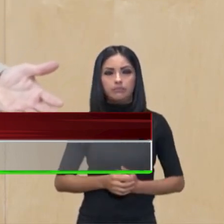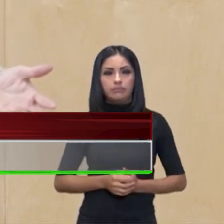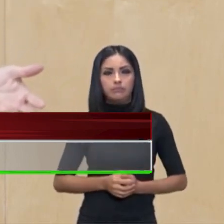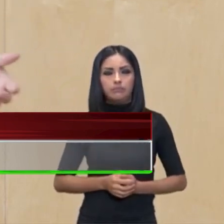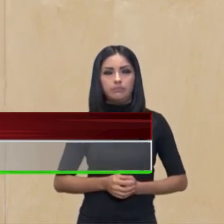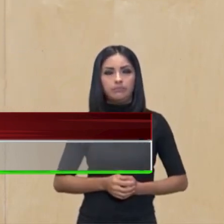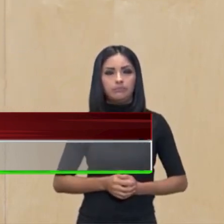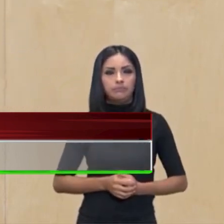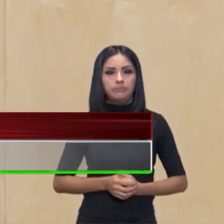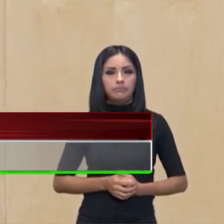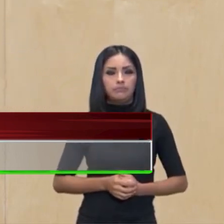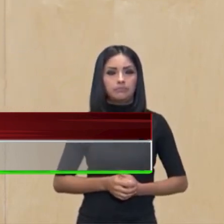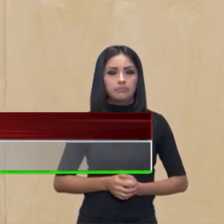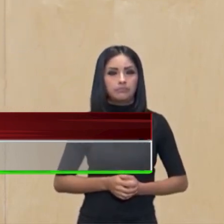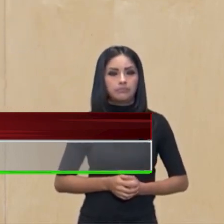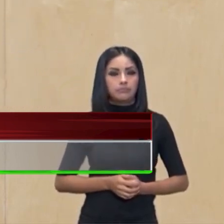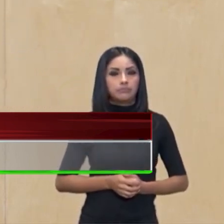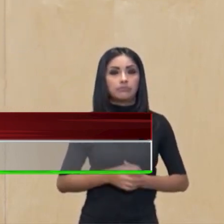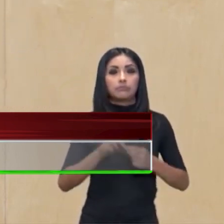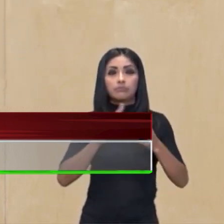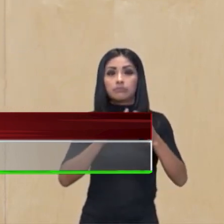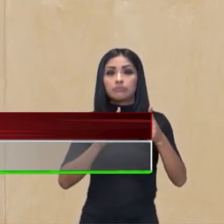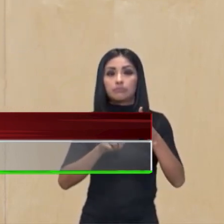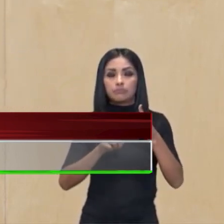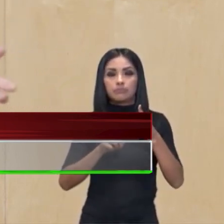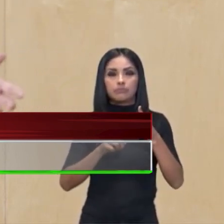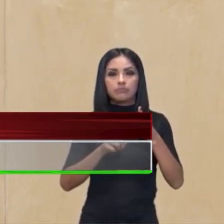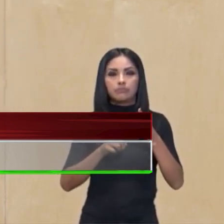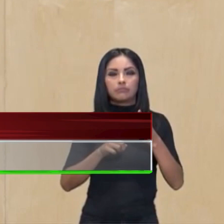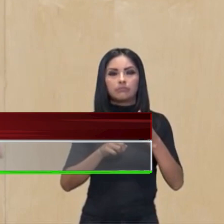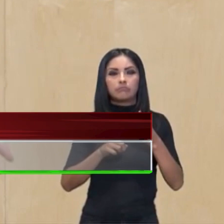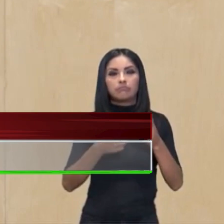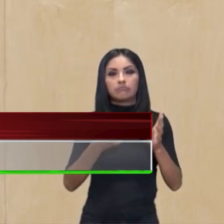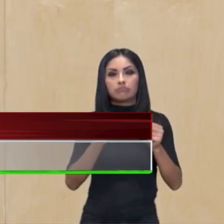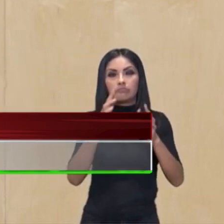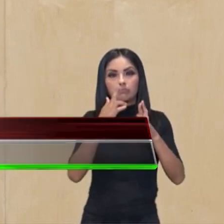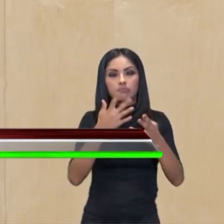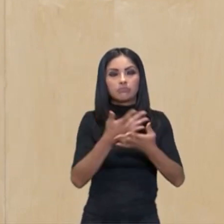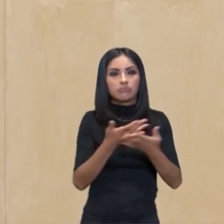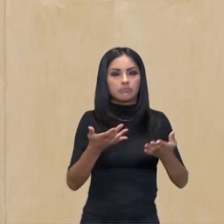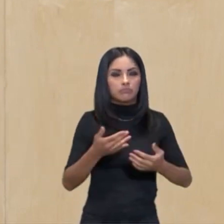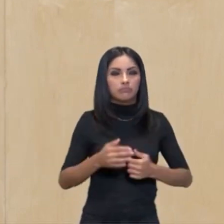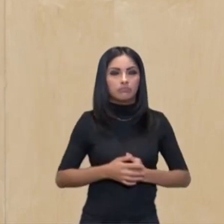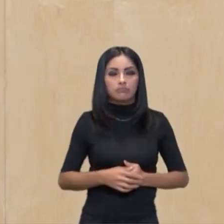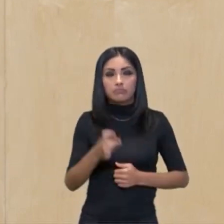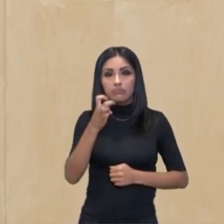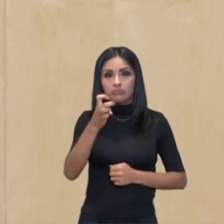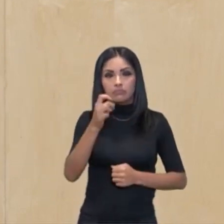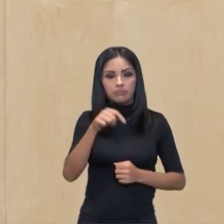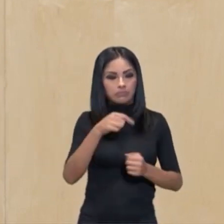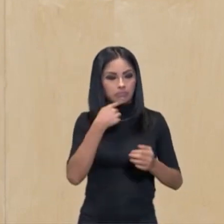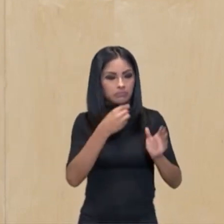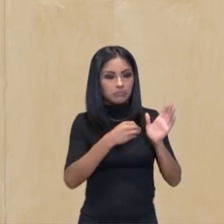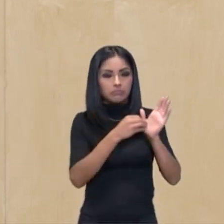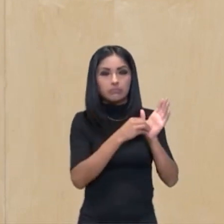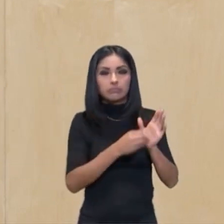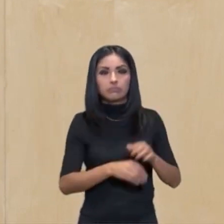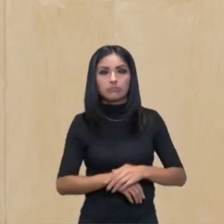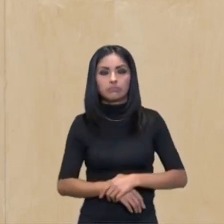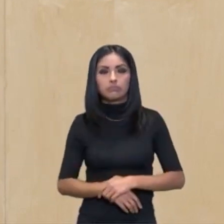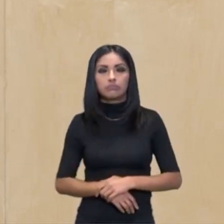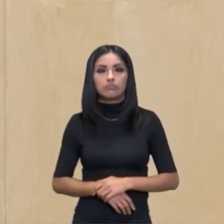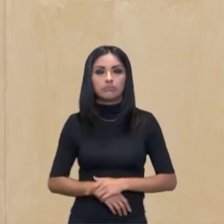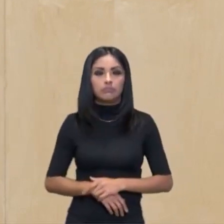intermedia y dos omisiones son dos transgresiones ahí está la reiteración